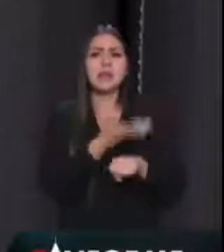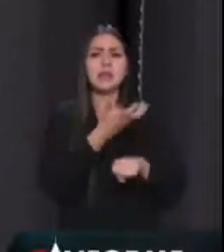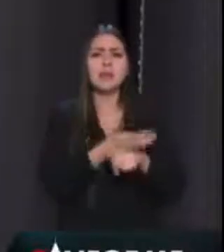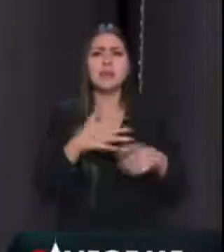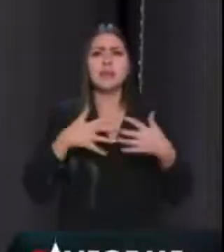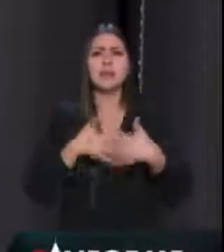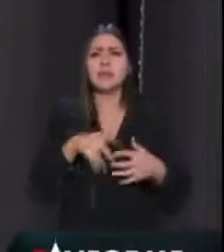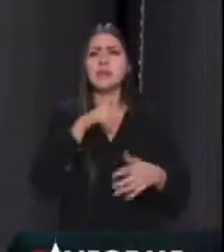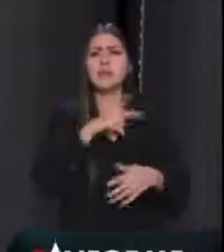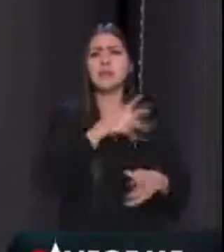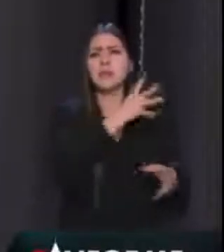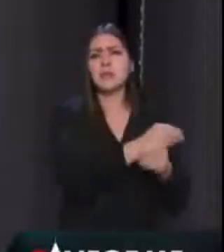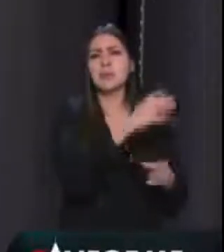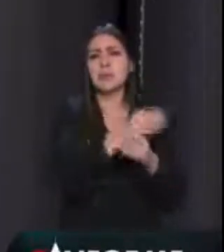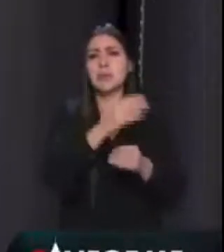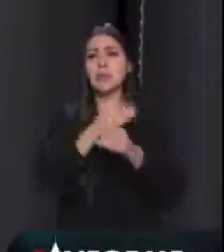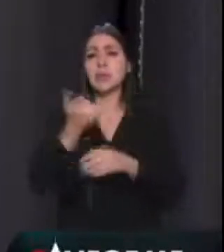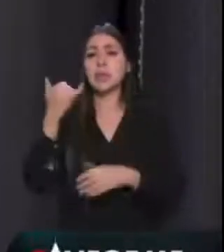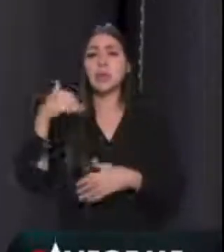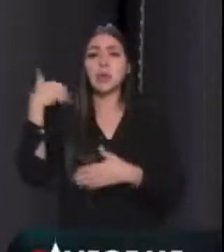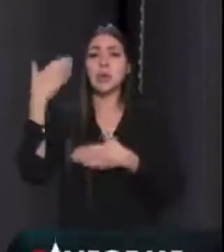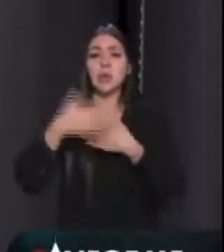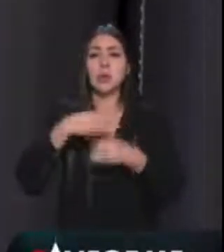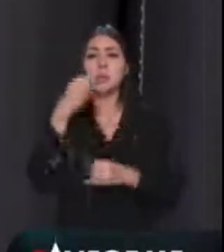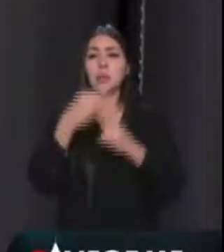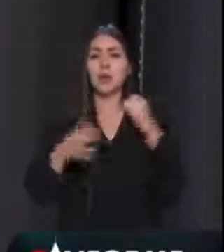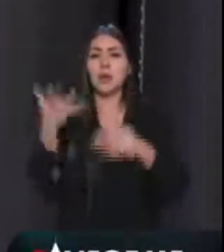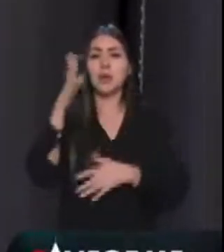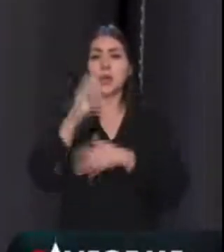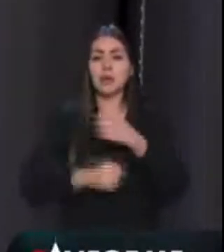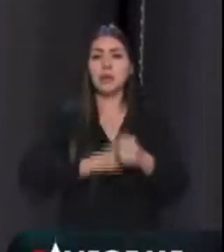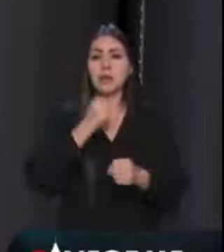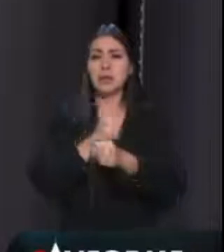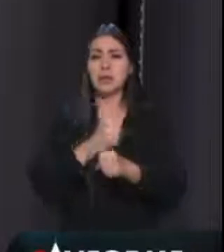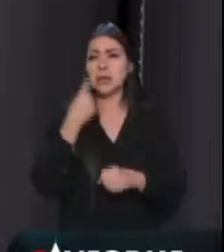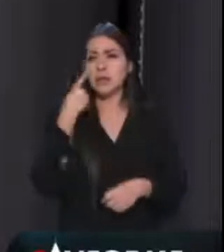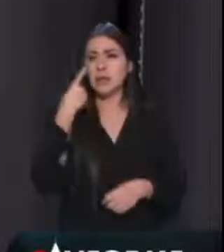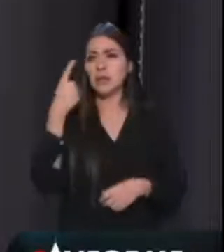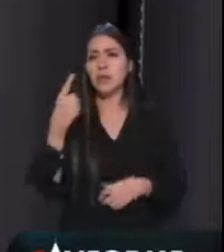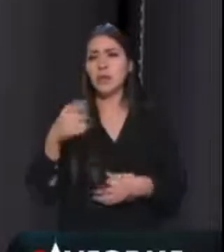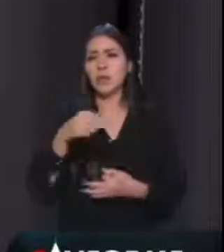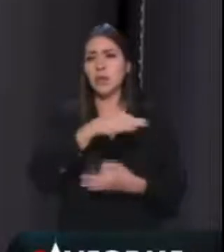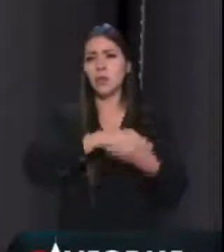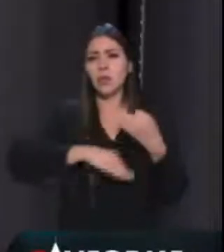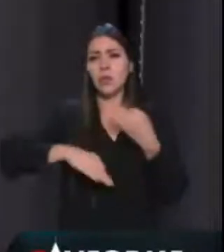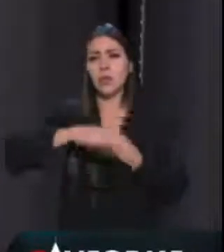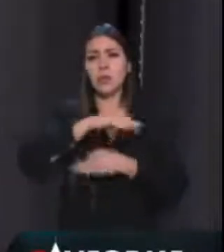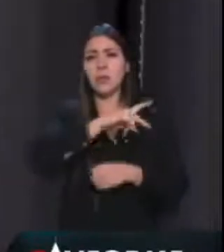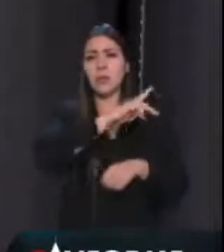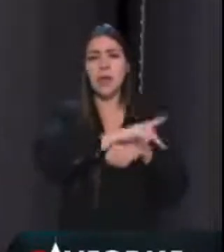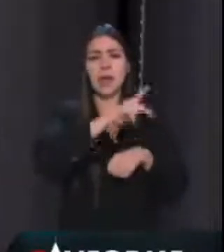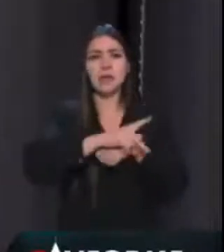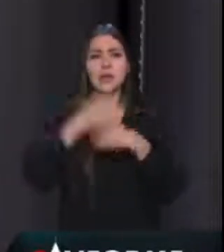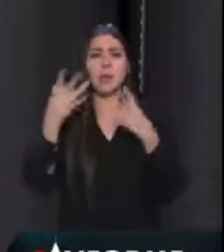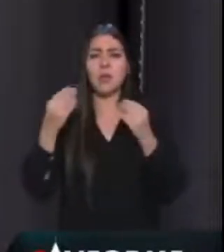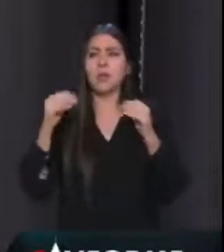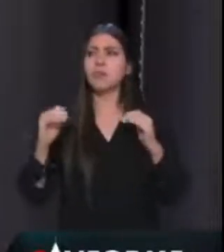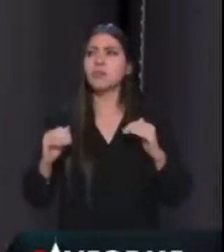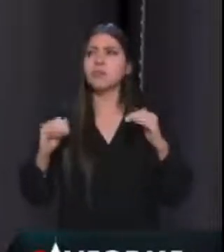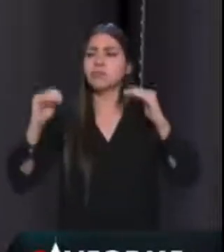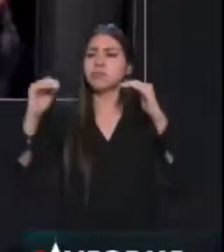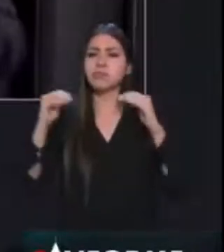ver en los últimos 10 años el aumento de la capacidad de refinación de todos estos países. Ellos siguen